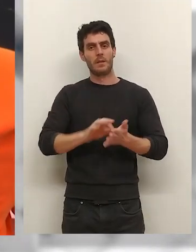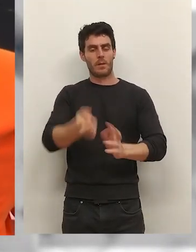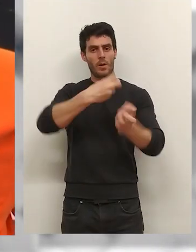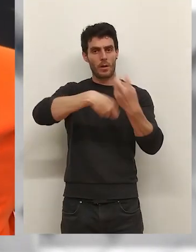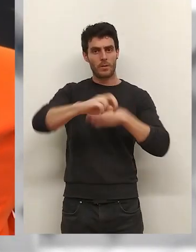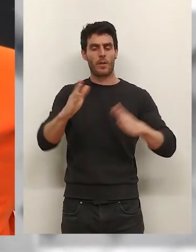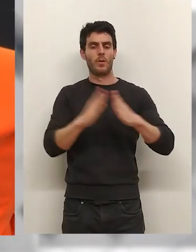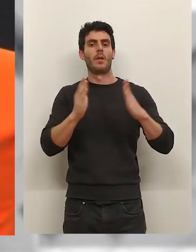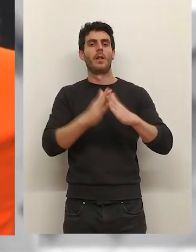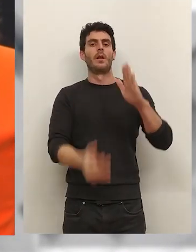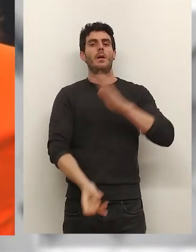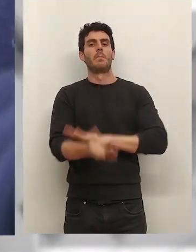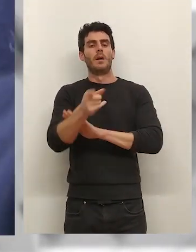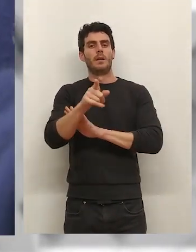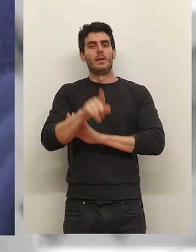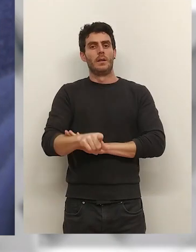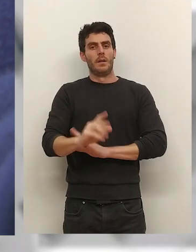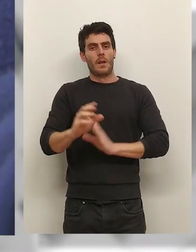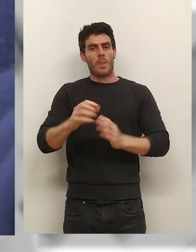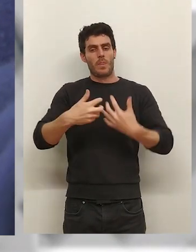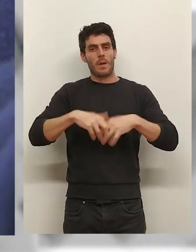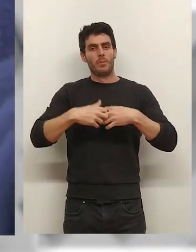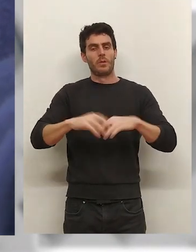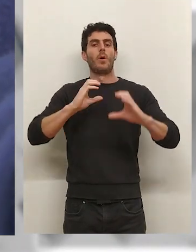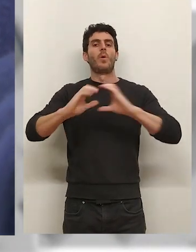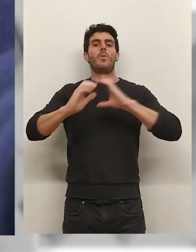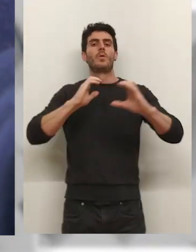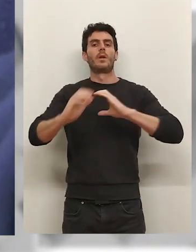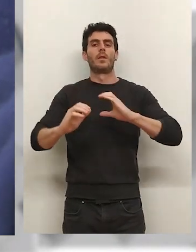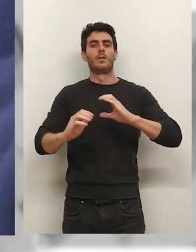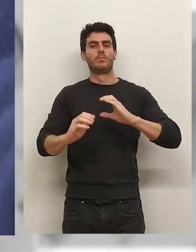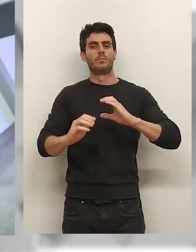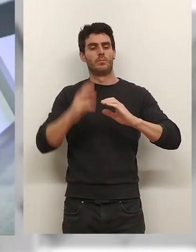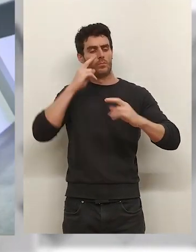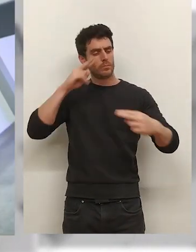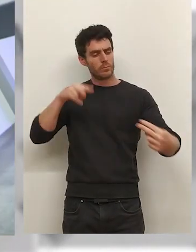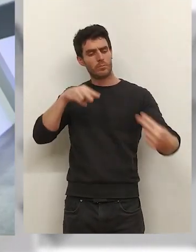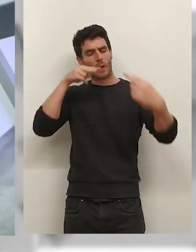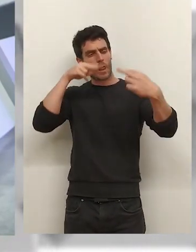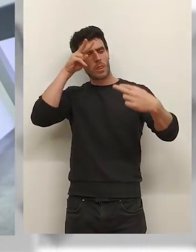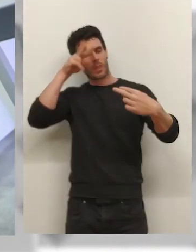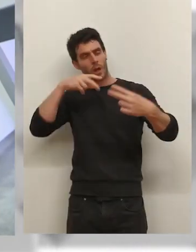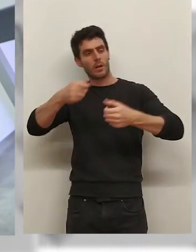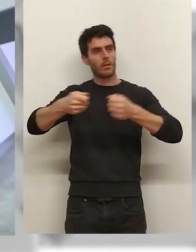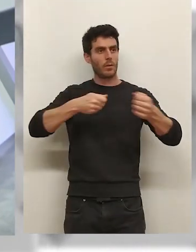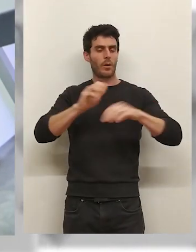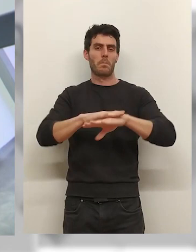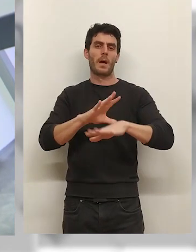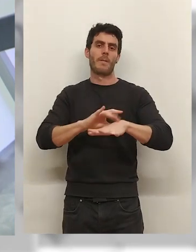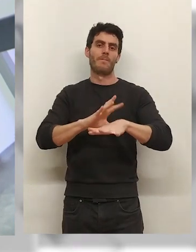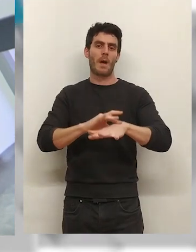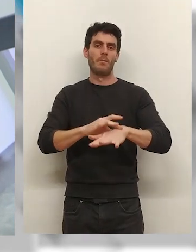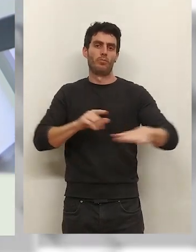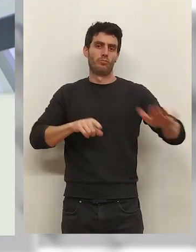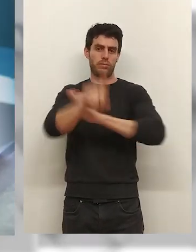de rehabilitación domiciliaria y se adquirirán dispositivos de comunicación controlados por la mirada para los enfermos en estado más